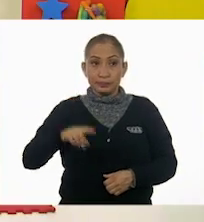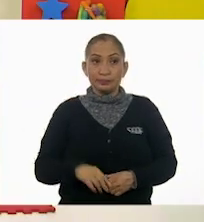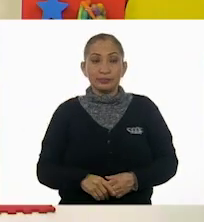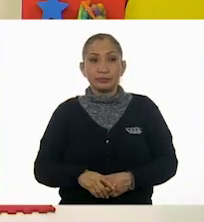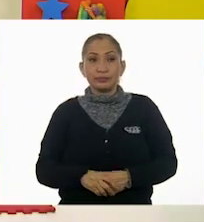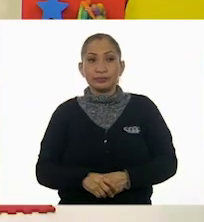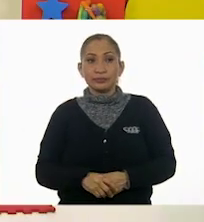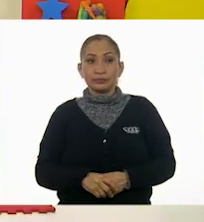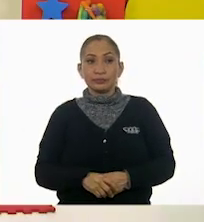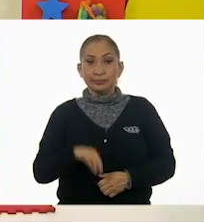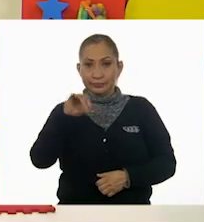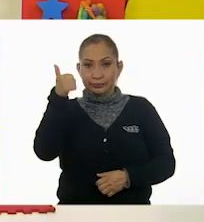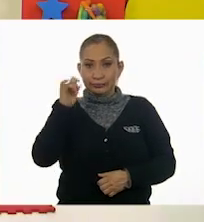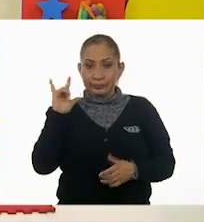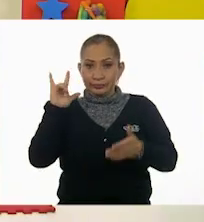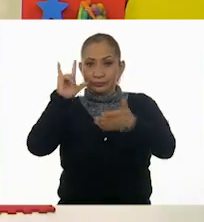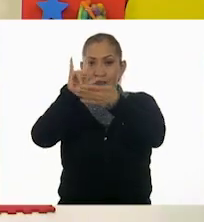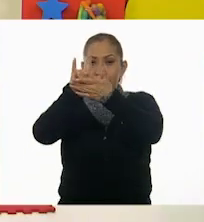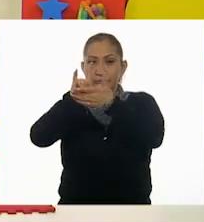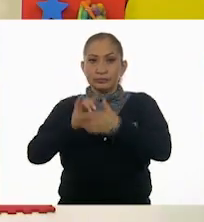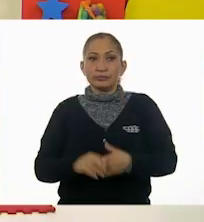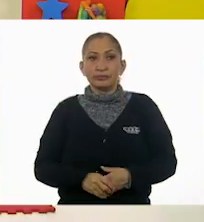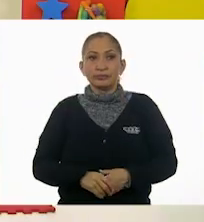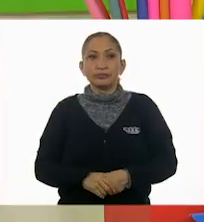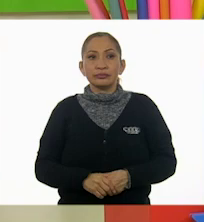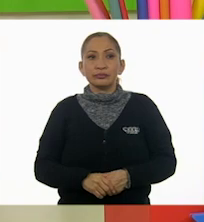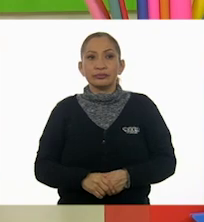Voy a tomar la otra.